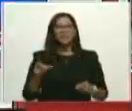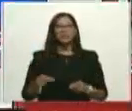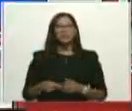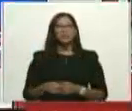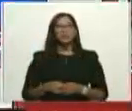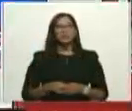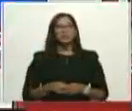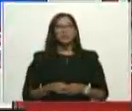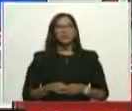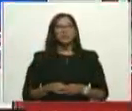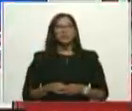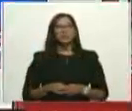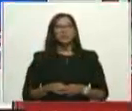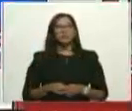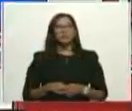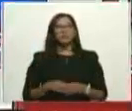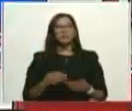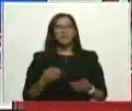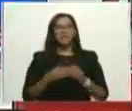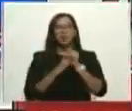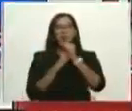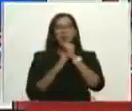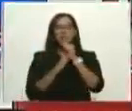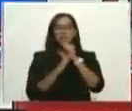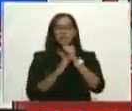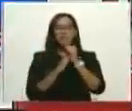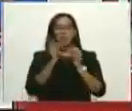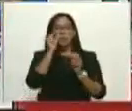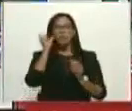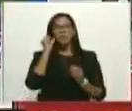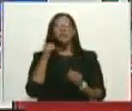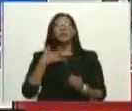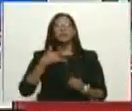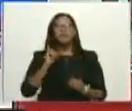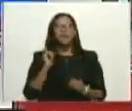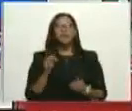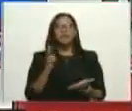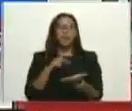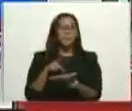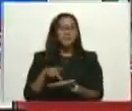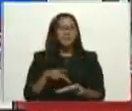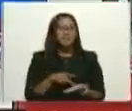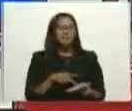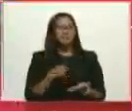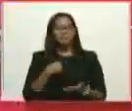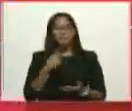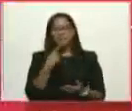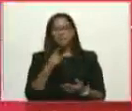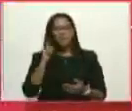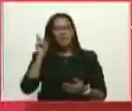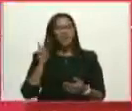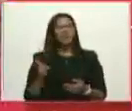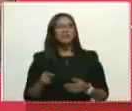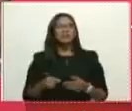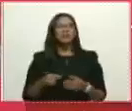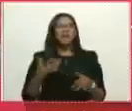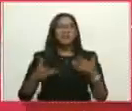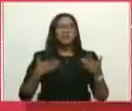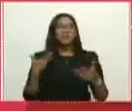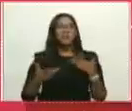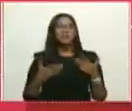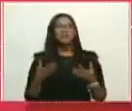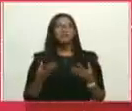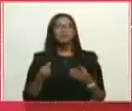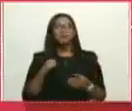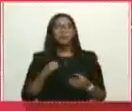Regional. Sí, señor. El partido. De los líderes, la lideresa. Y ha habido la presencia. Yo les decía a ellos que estos actos son de